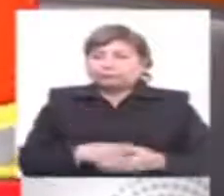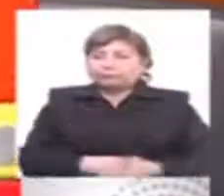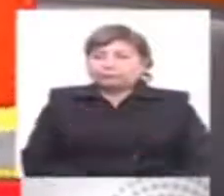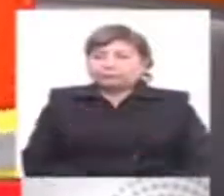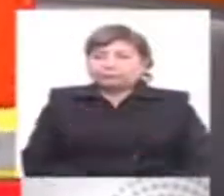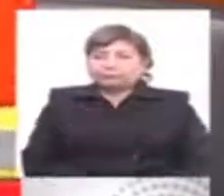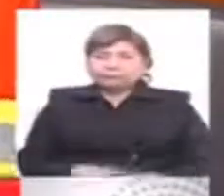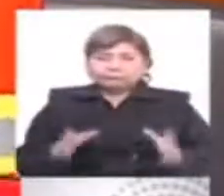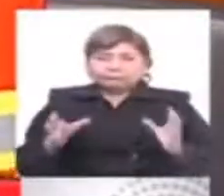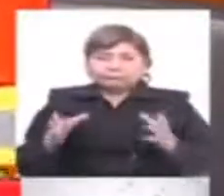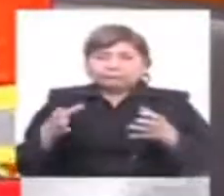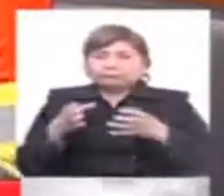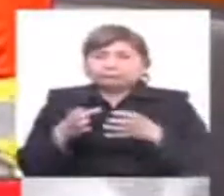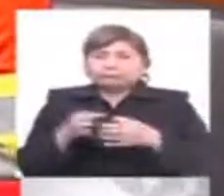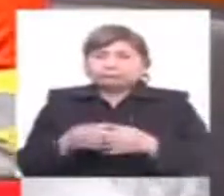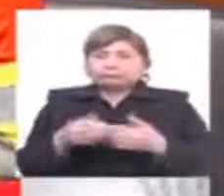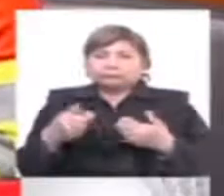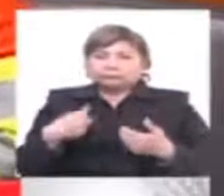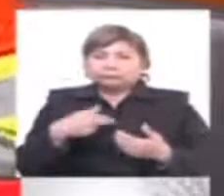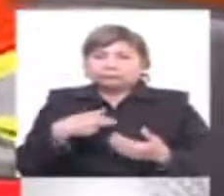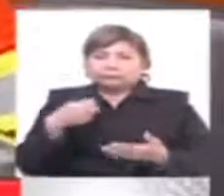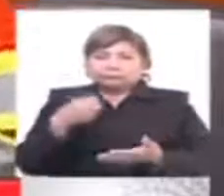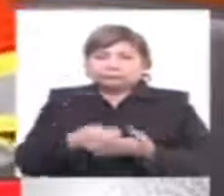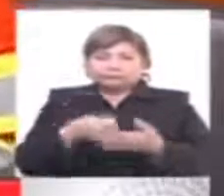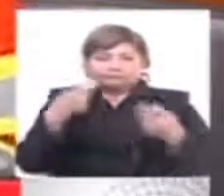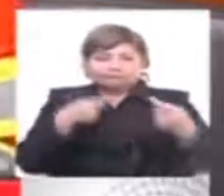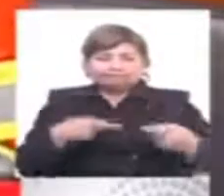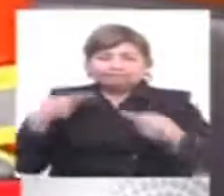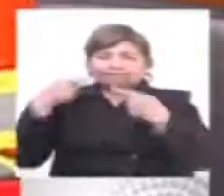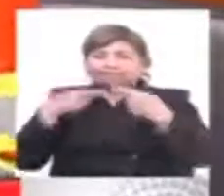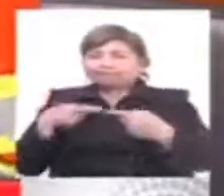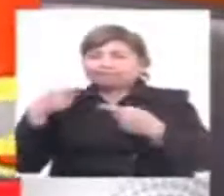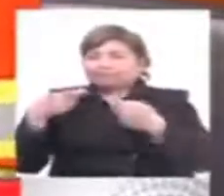A pesar de que acá en el Congreso nos paramos peleando,